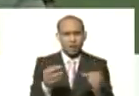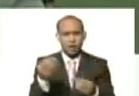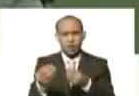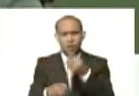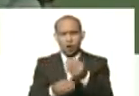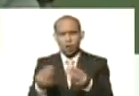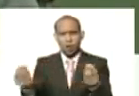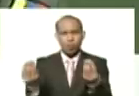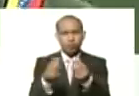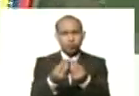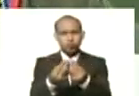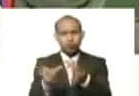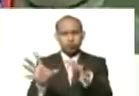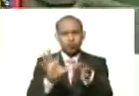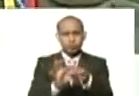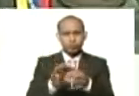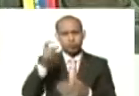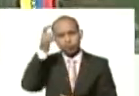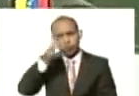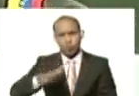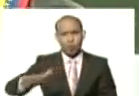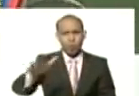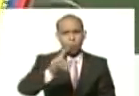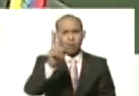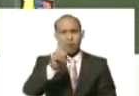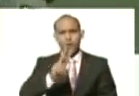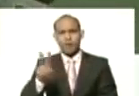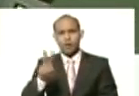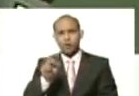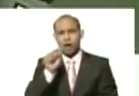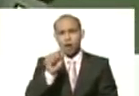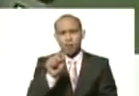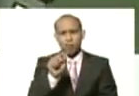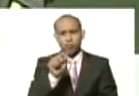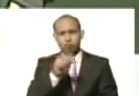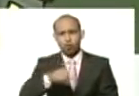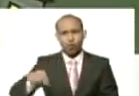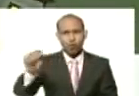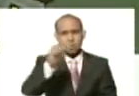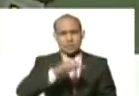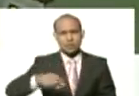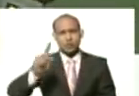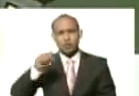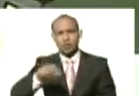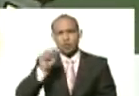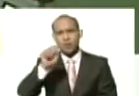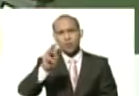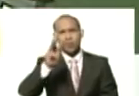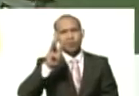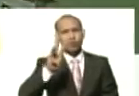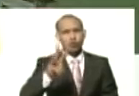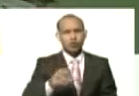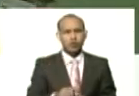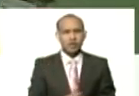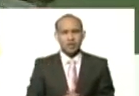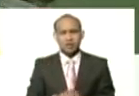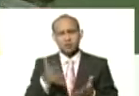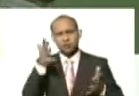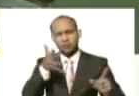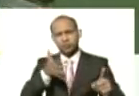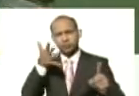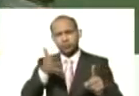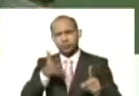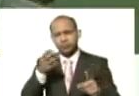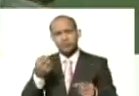con el pueblo de Venezuela en el punto y círculo, en el punto 3, como usted lo ha instruido, y eso nos ha dado un